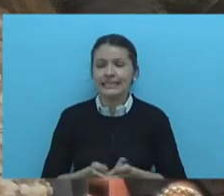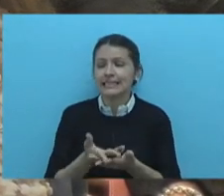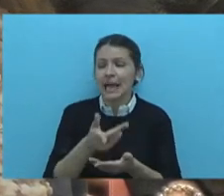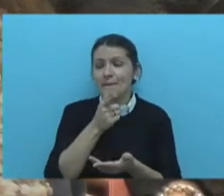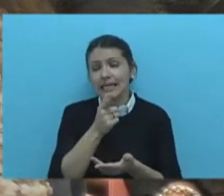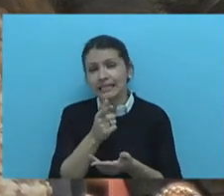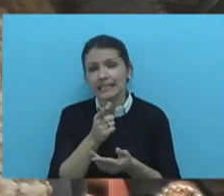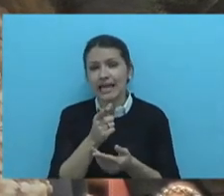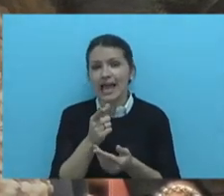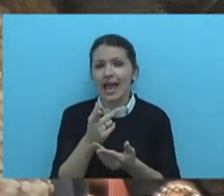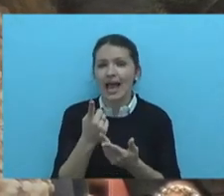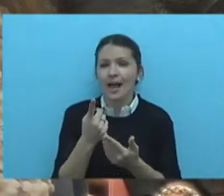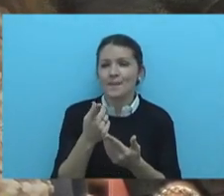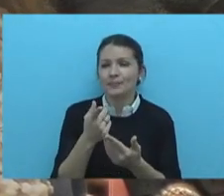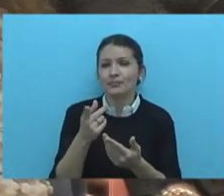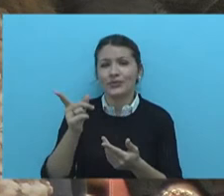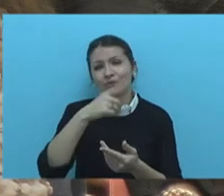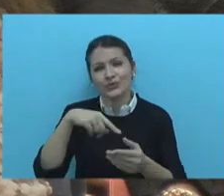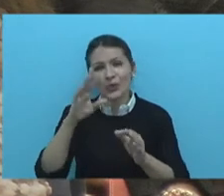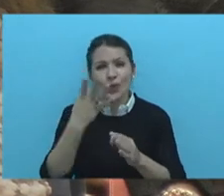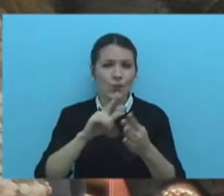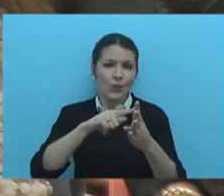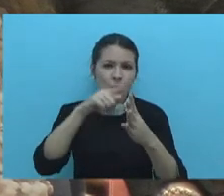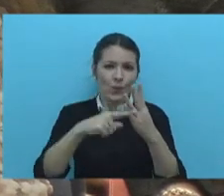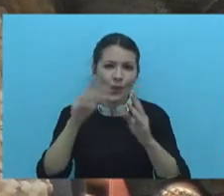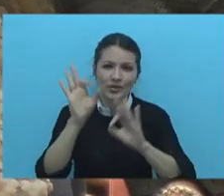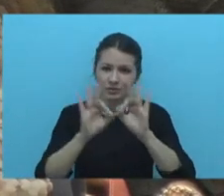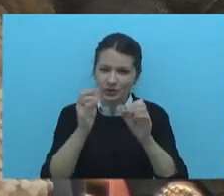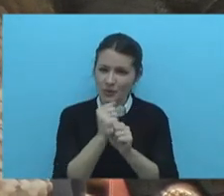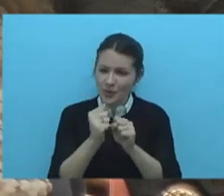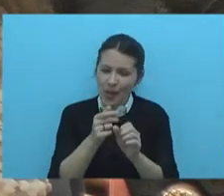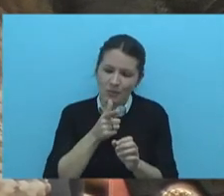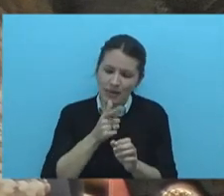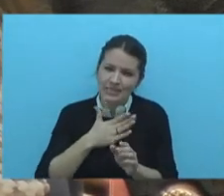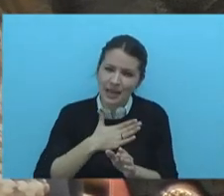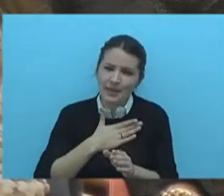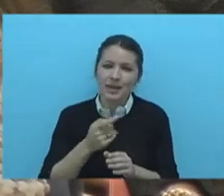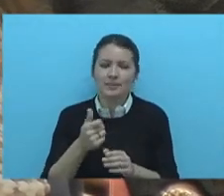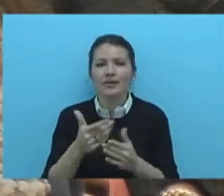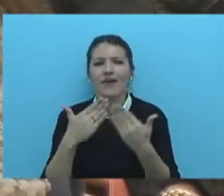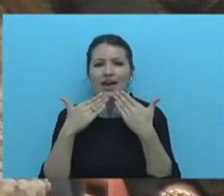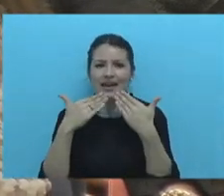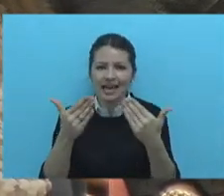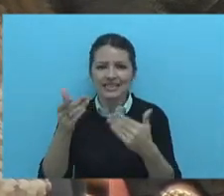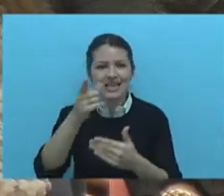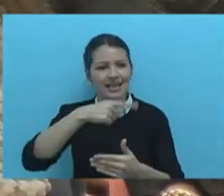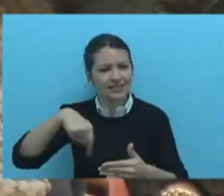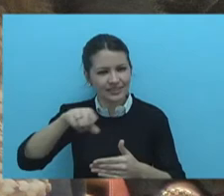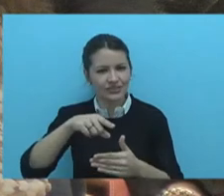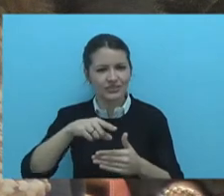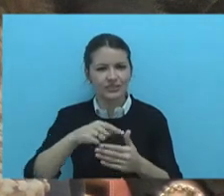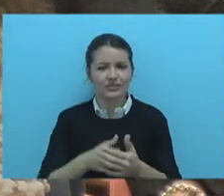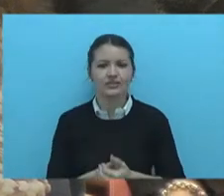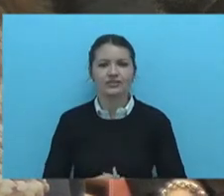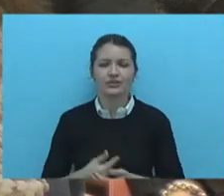porque todos merecían haber sido aprobados. Y simplemente agradecerles a todos y espero que disfruten, como yo en